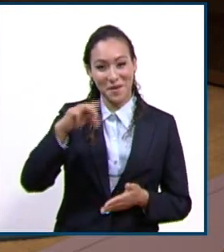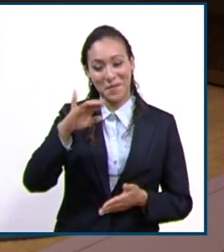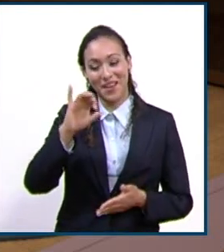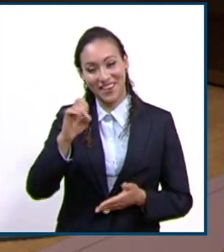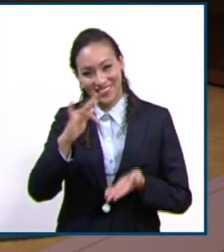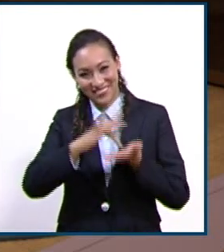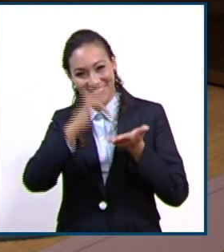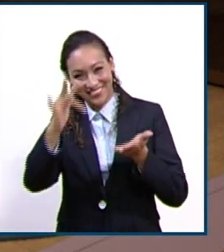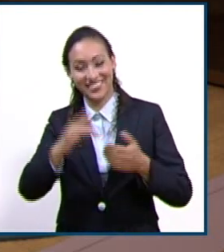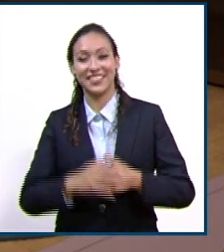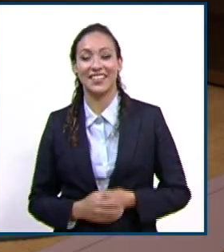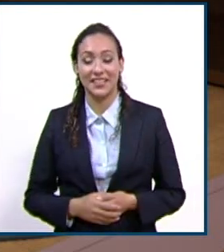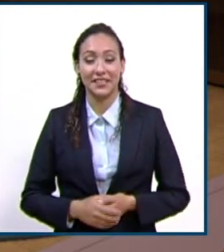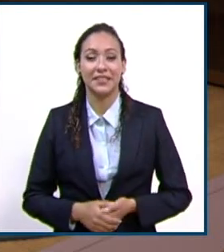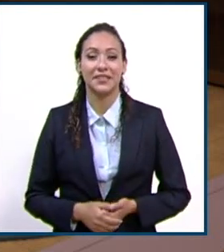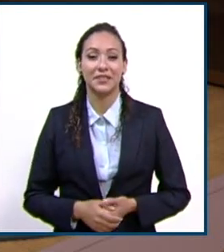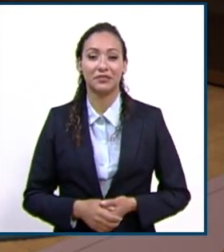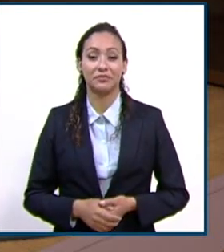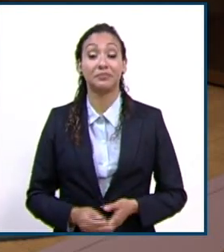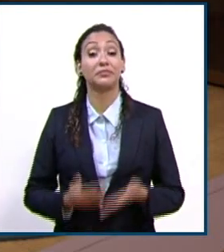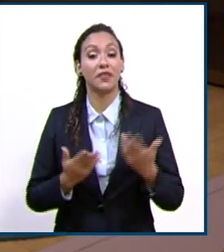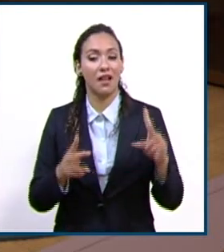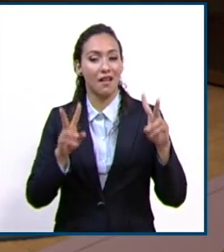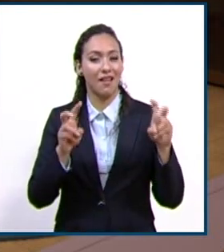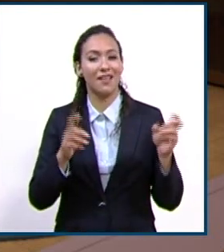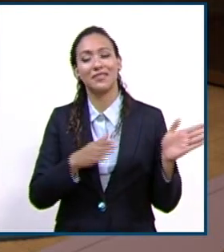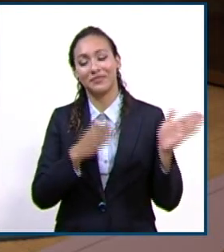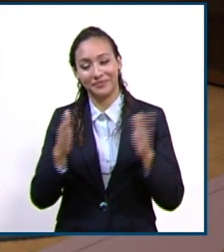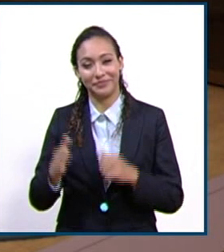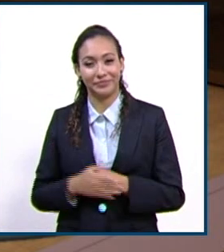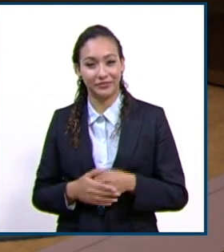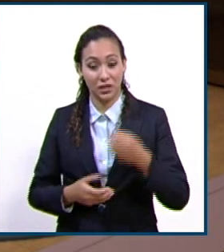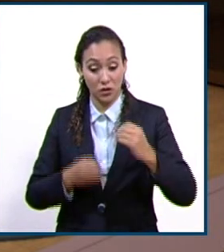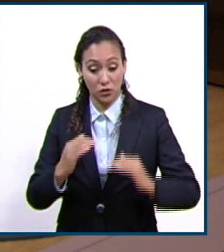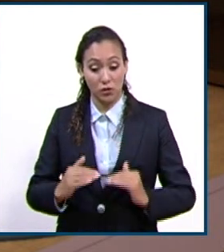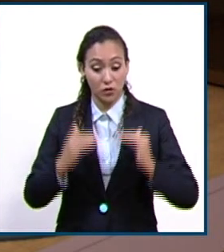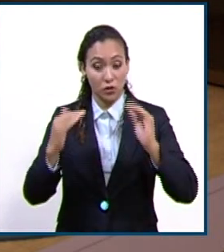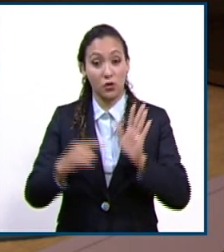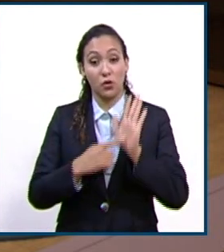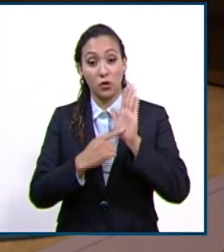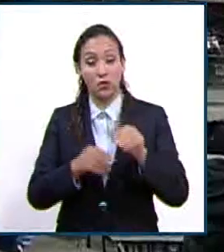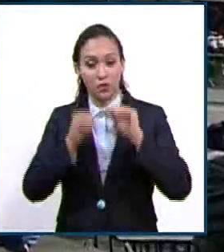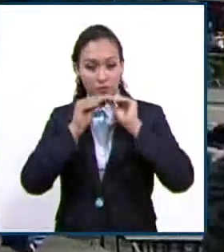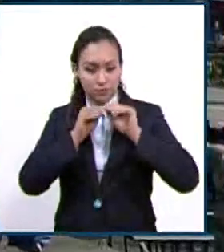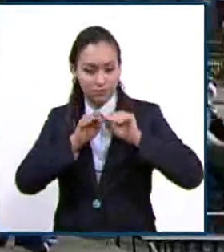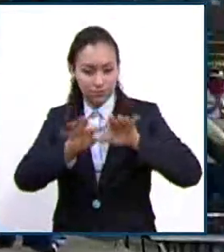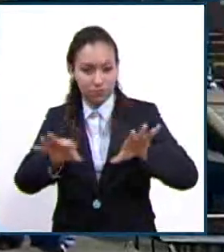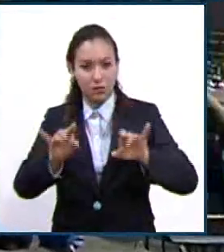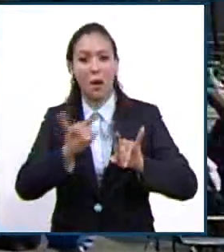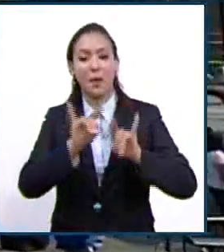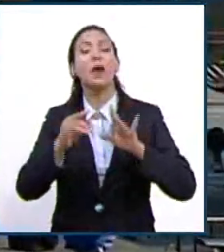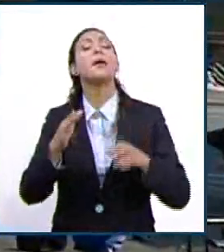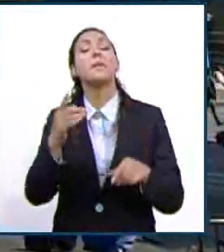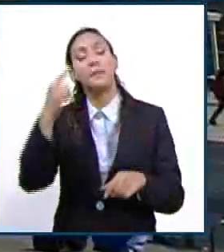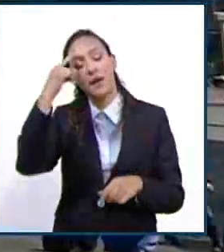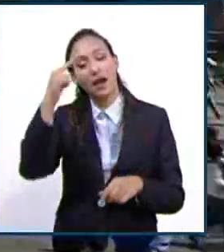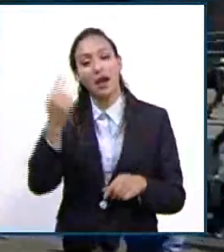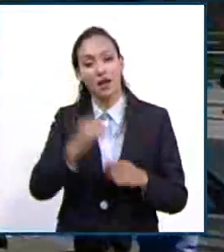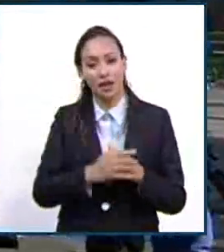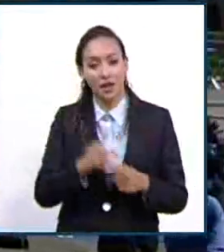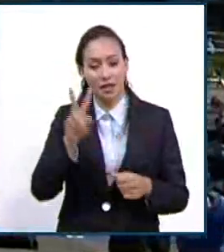también nosotros muy pendientes. Y en más temas, la Suprema Corte publicó la sentencia del Pleno en la acción de inconstitucionalidad